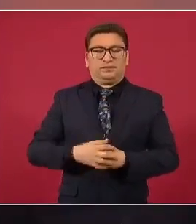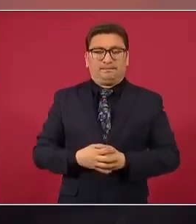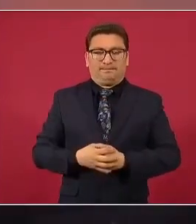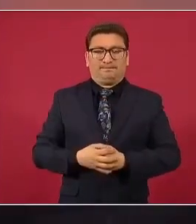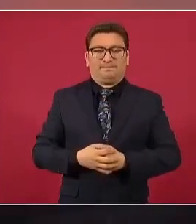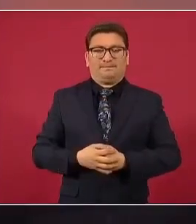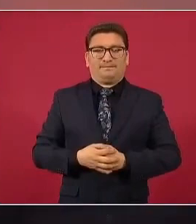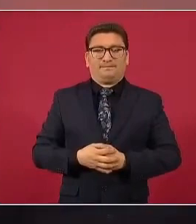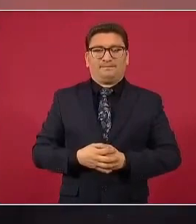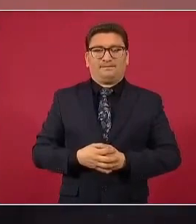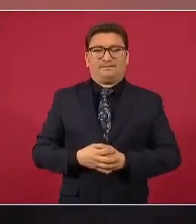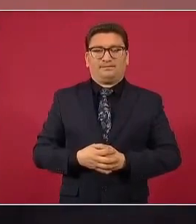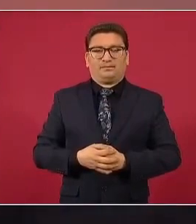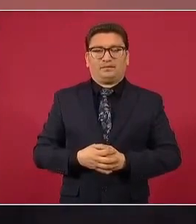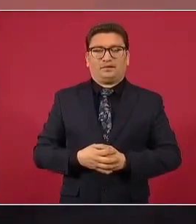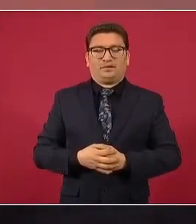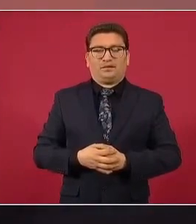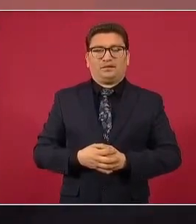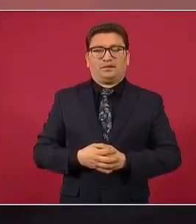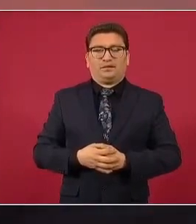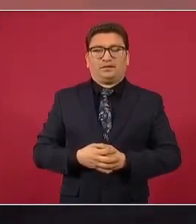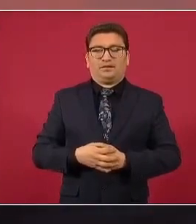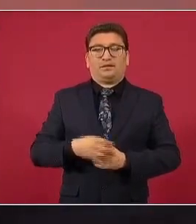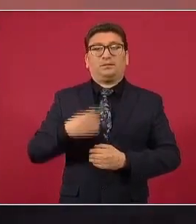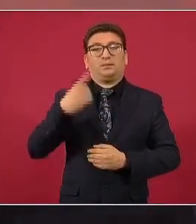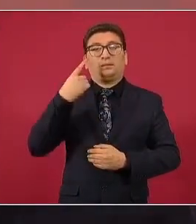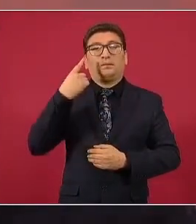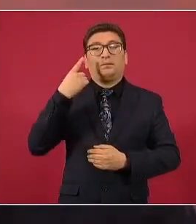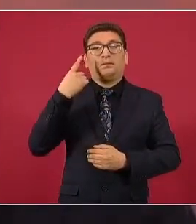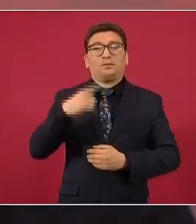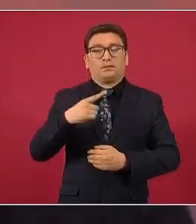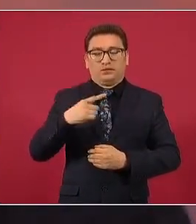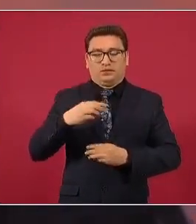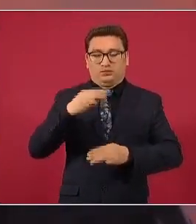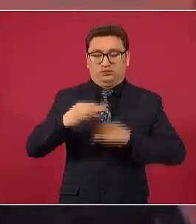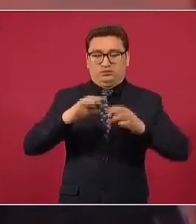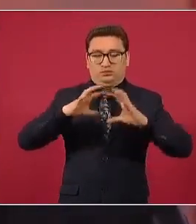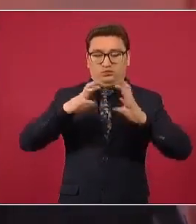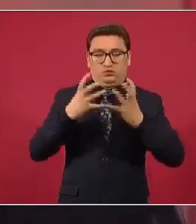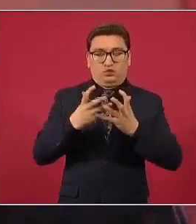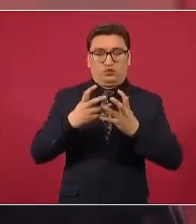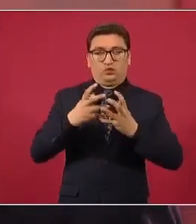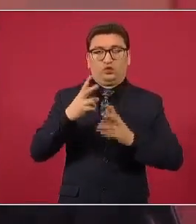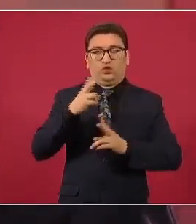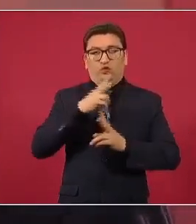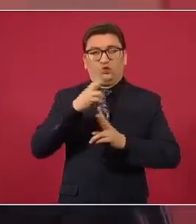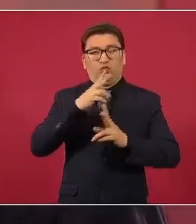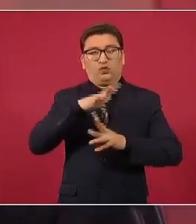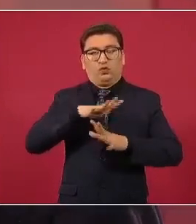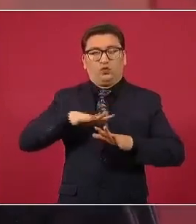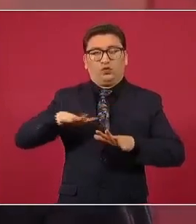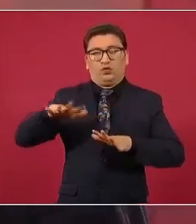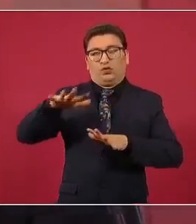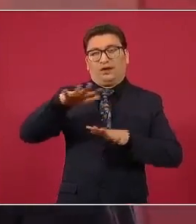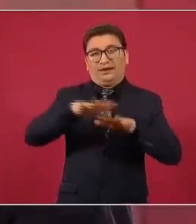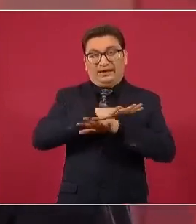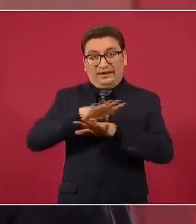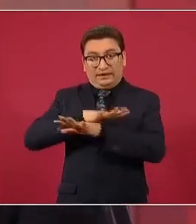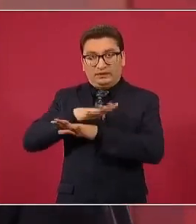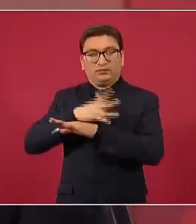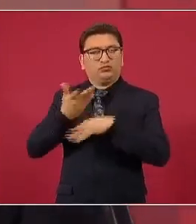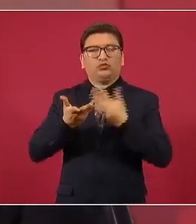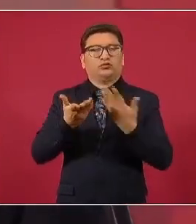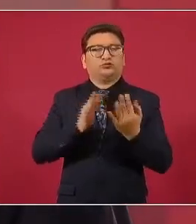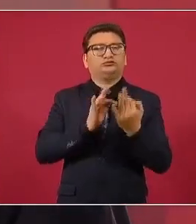sobre todo para enfrentar el fenómeno del cambio climático. Entonces platicamos sobre los proyectos